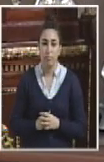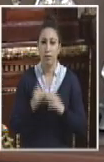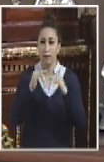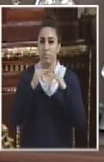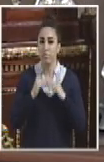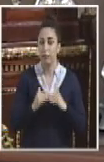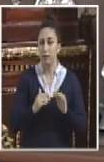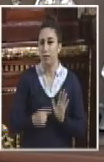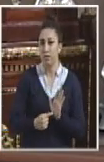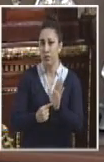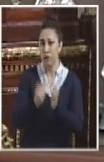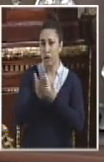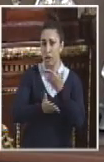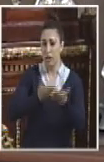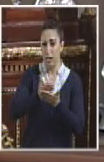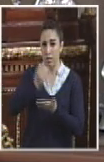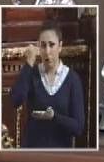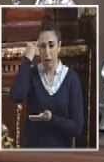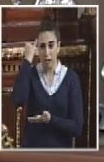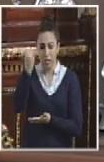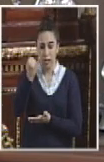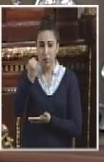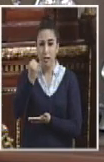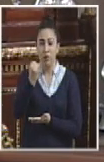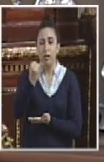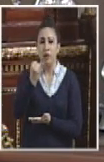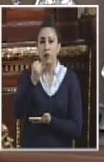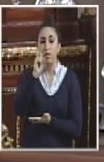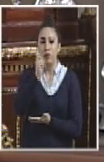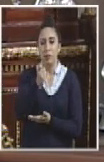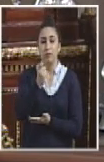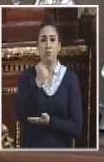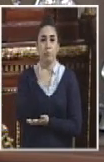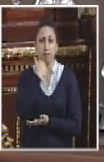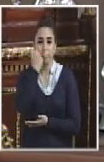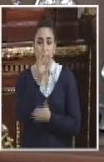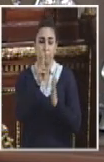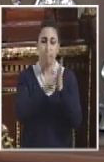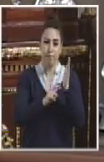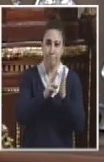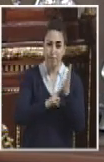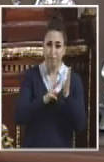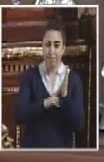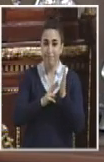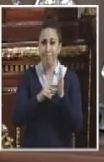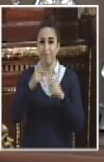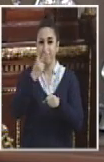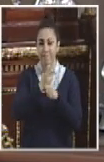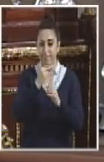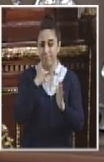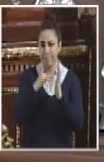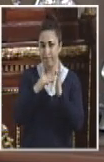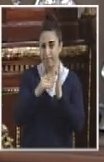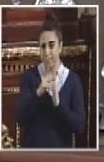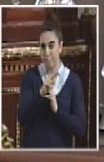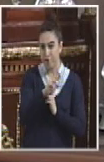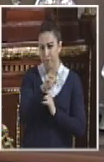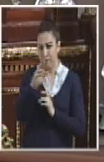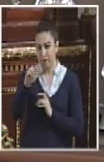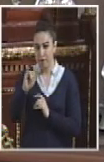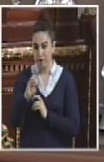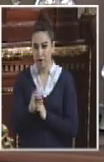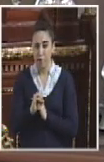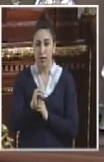Para presentar una iniciativa del Congreso de la Unión con proyecto de decreto por el que se reforma el segundo párrafo del artículo 110